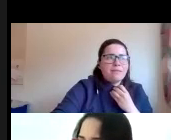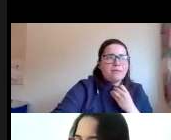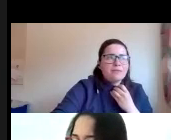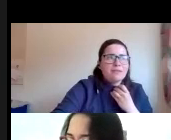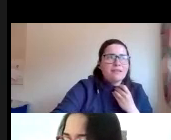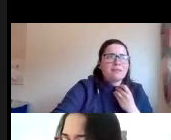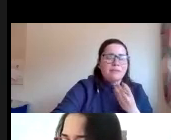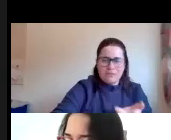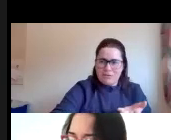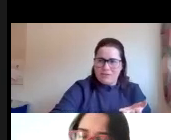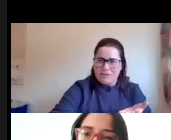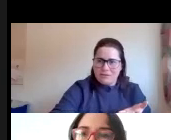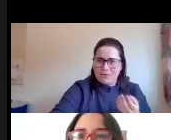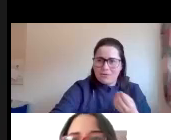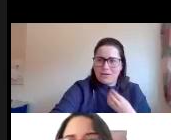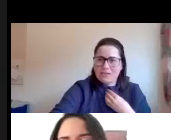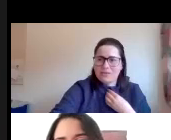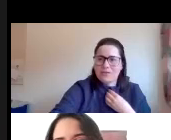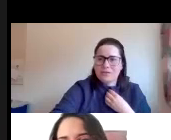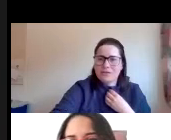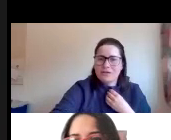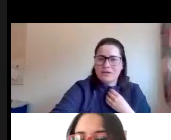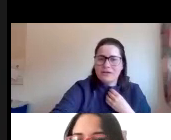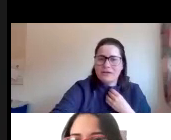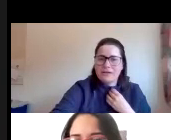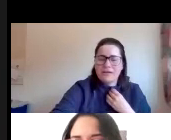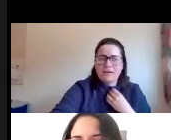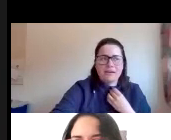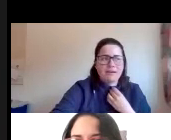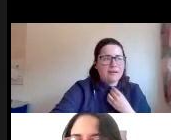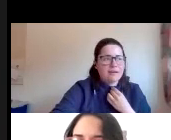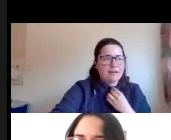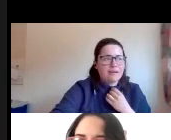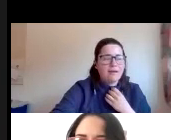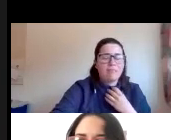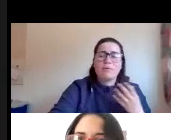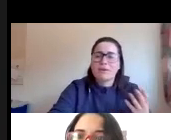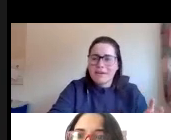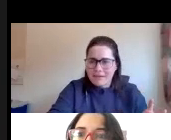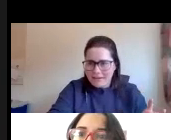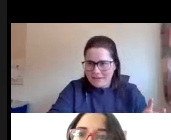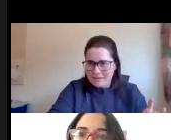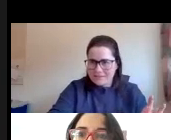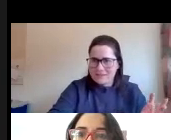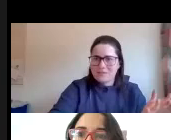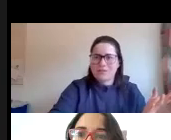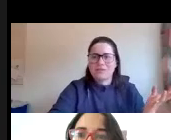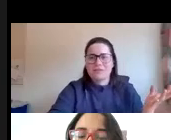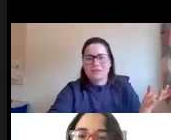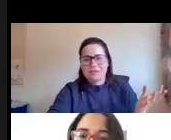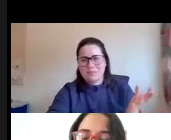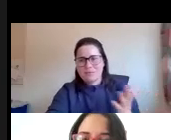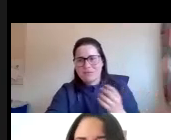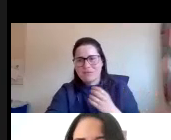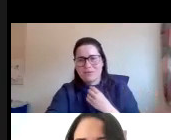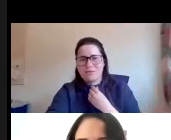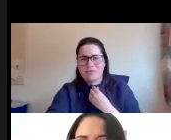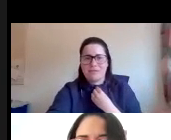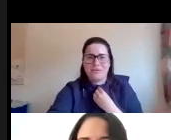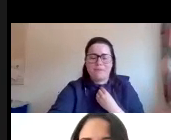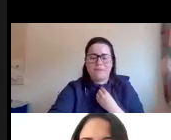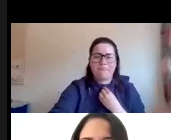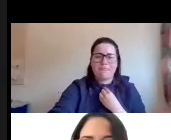Ahora veamos las presiones, o cuáles son el porqué de esta situación, de este proceso